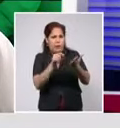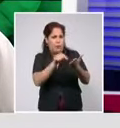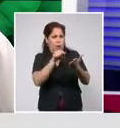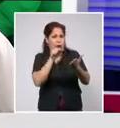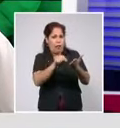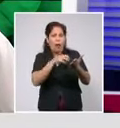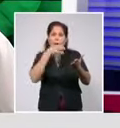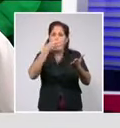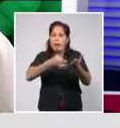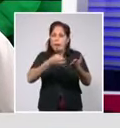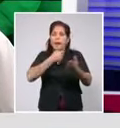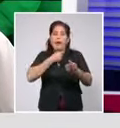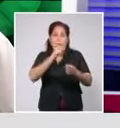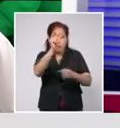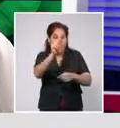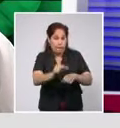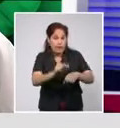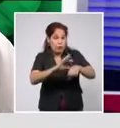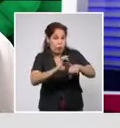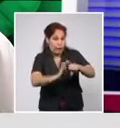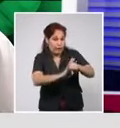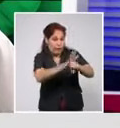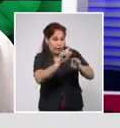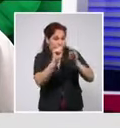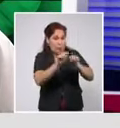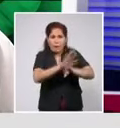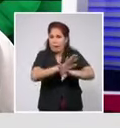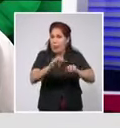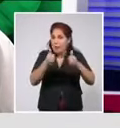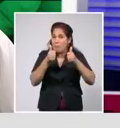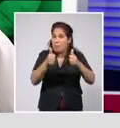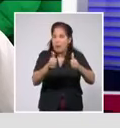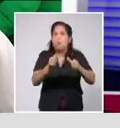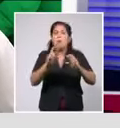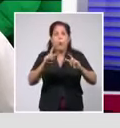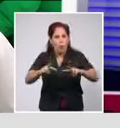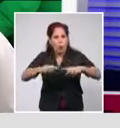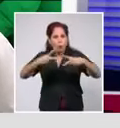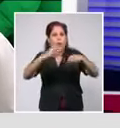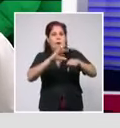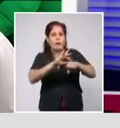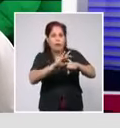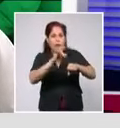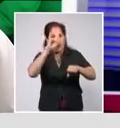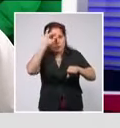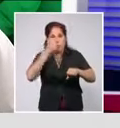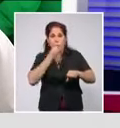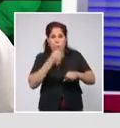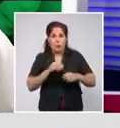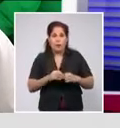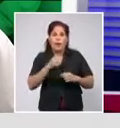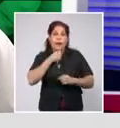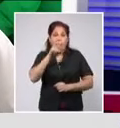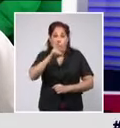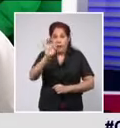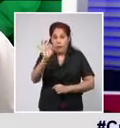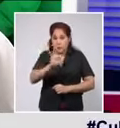se habla de que el 20% de las personas que tienen la enfermedad no